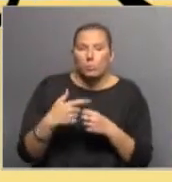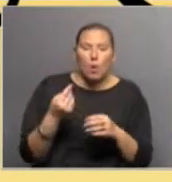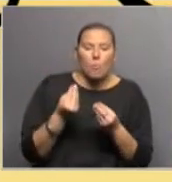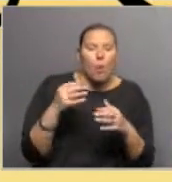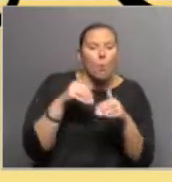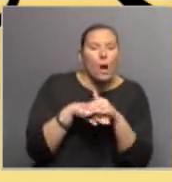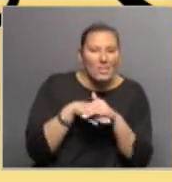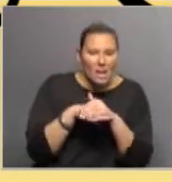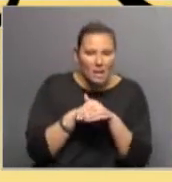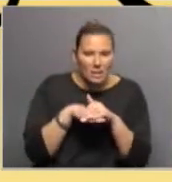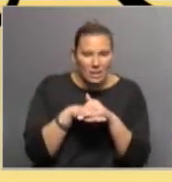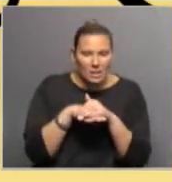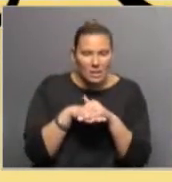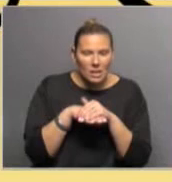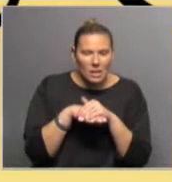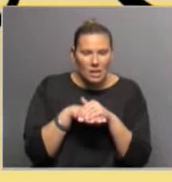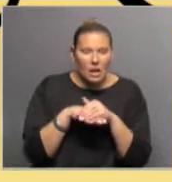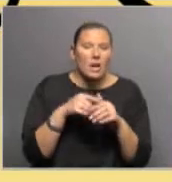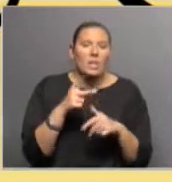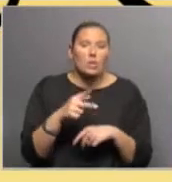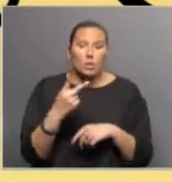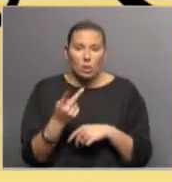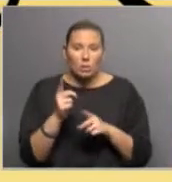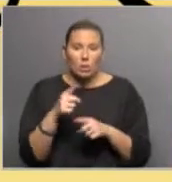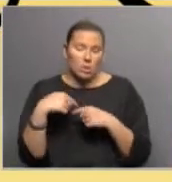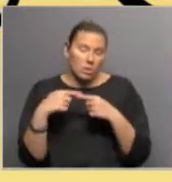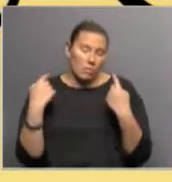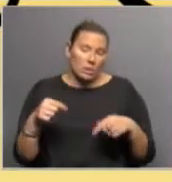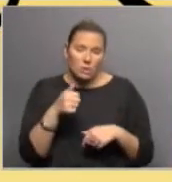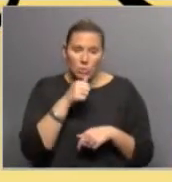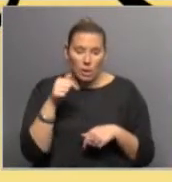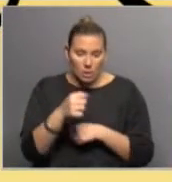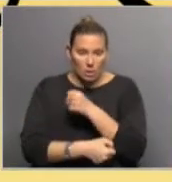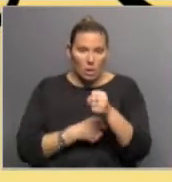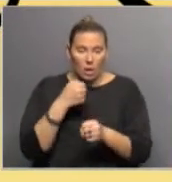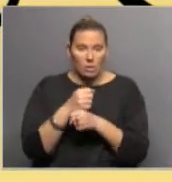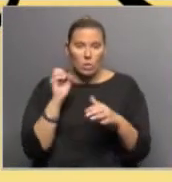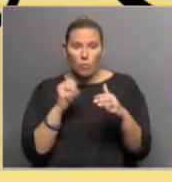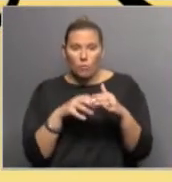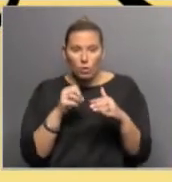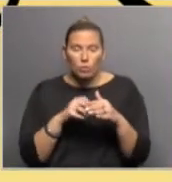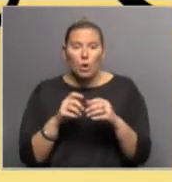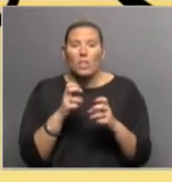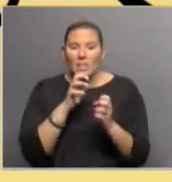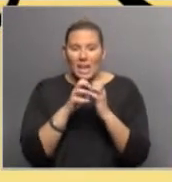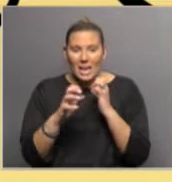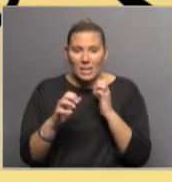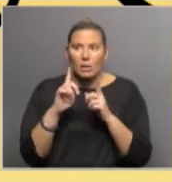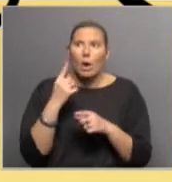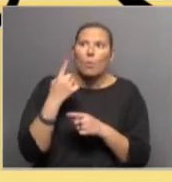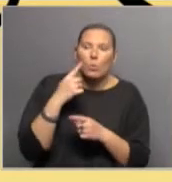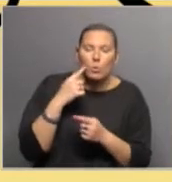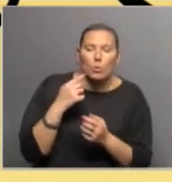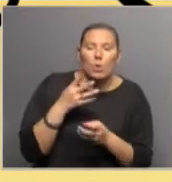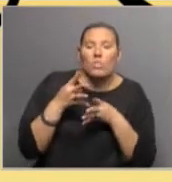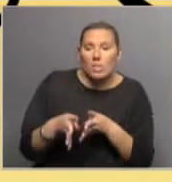y sus distintas soluciones, digamos. Entonces, bueno, a través ahí, este año, por ejemplo, salió el Fondo Circular de Energía, en el cual uno de los desafíos